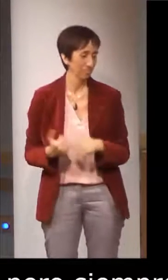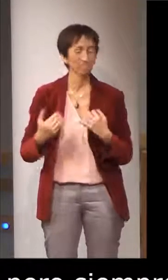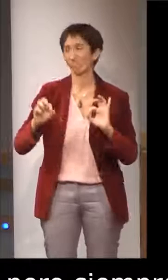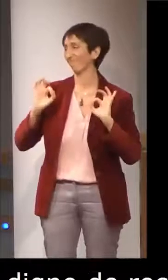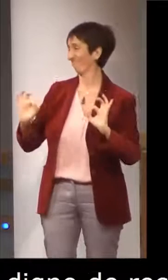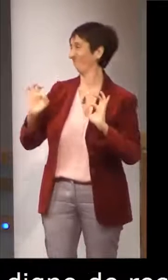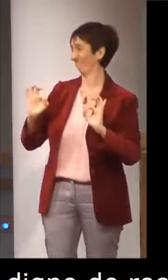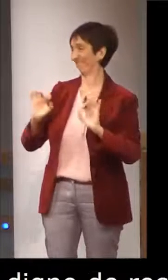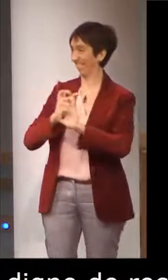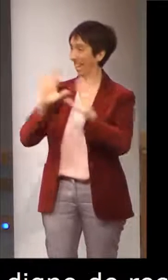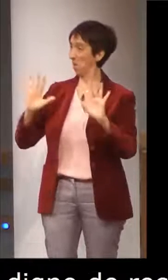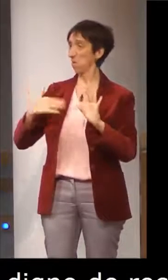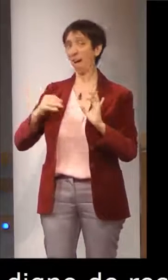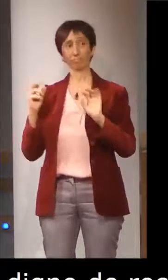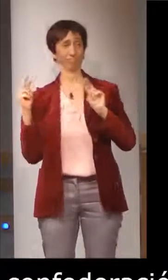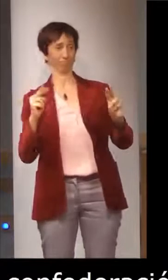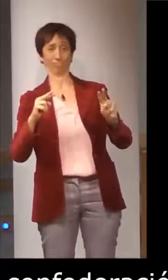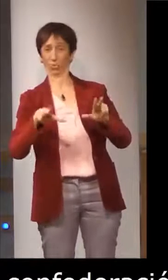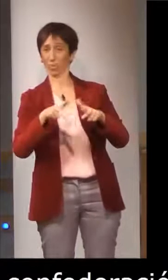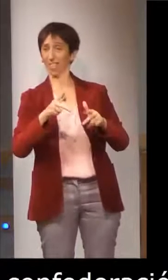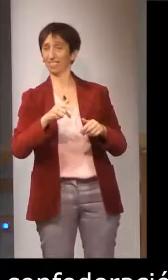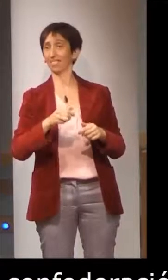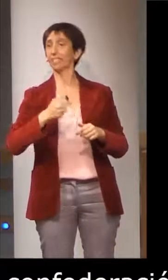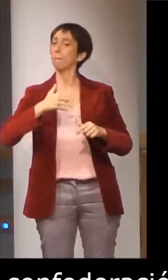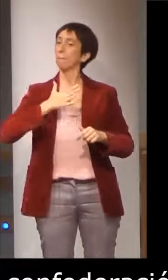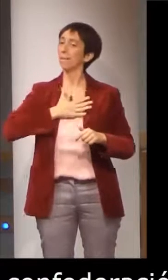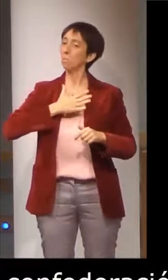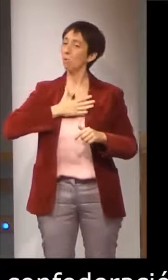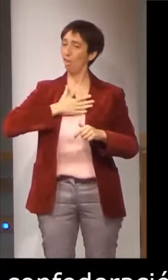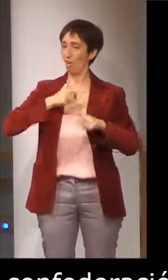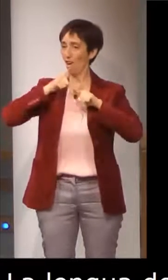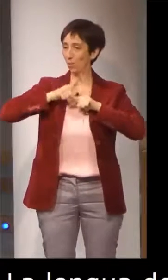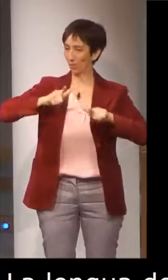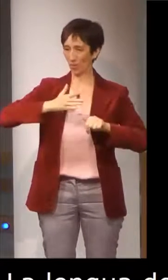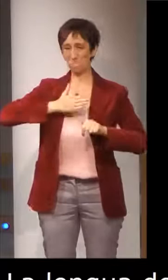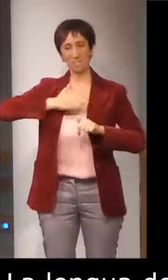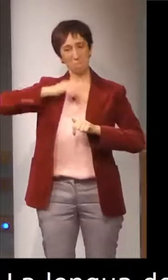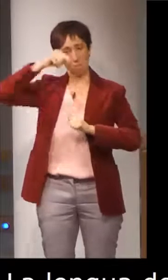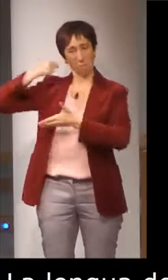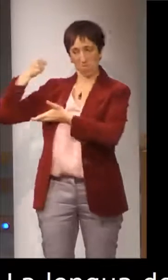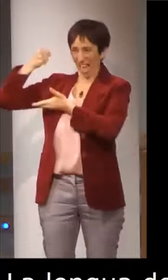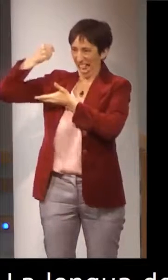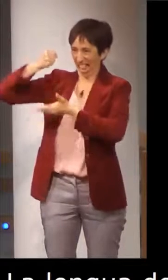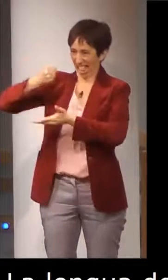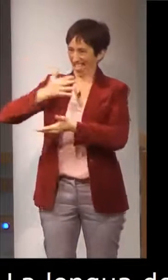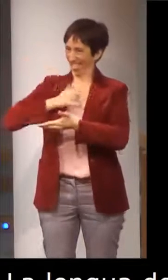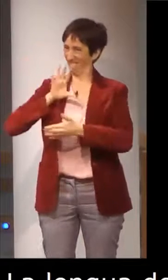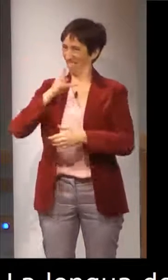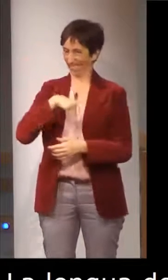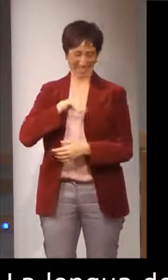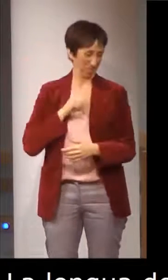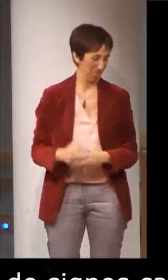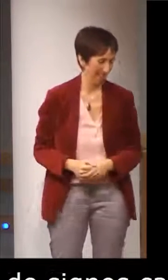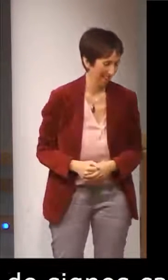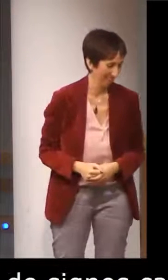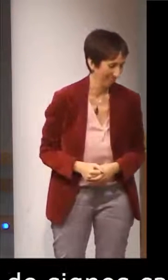española y la lengua de signos catalana son ya patrimonio lingüístico y cultural de nuestra